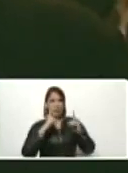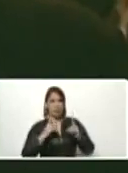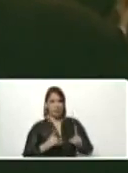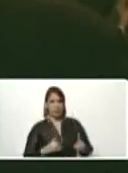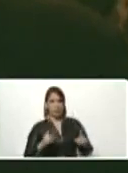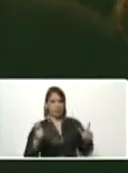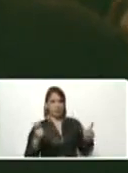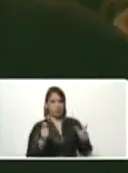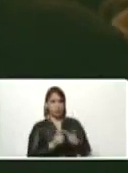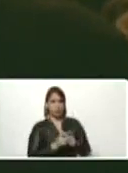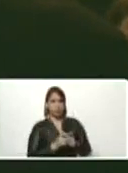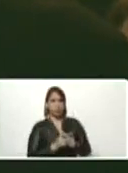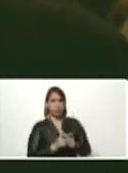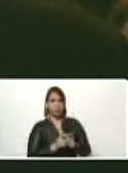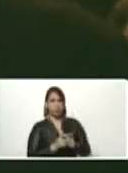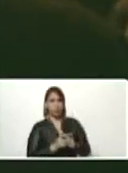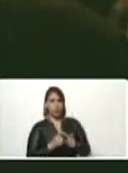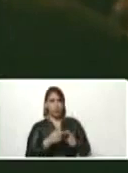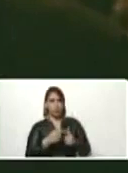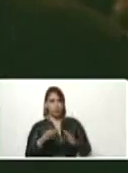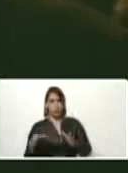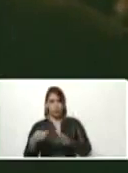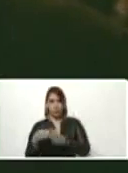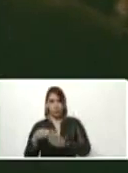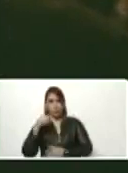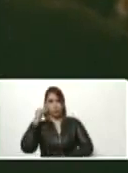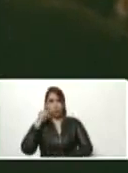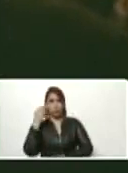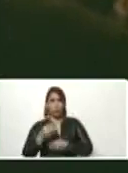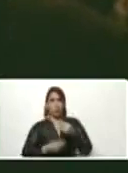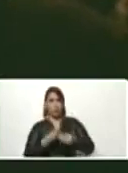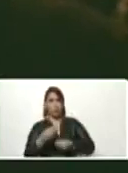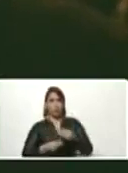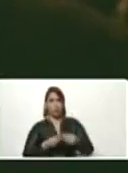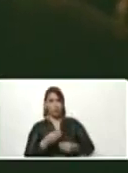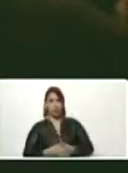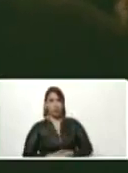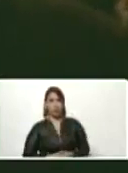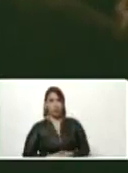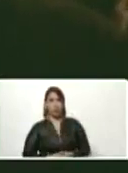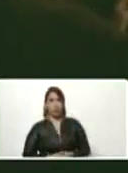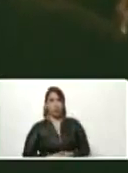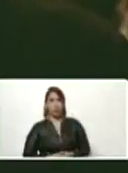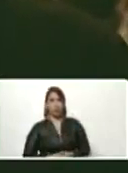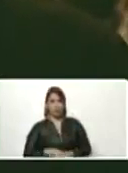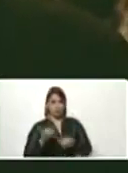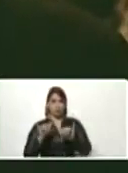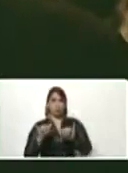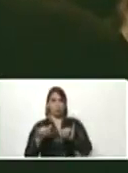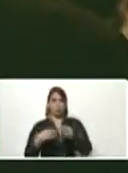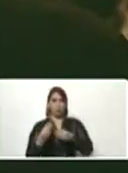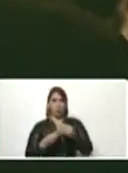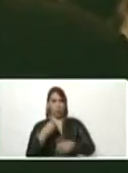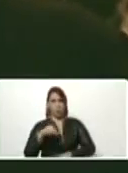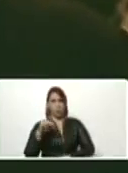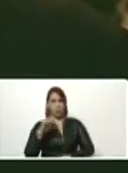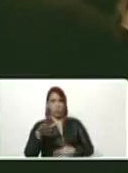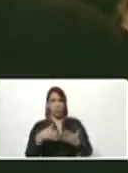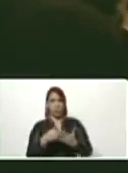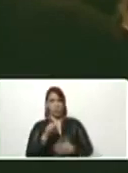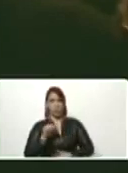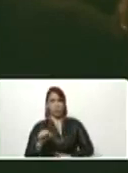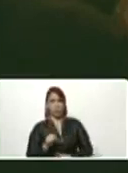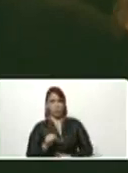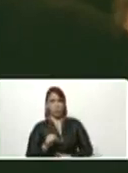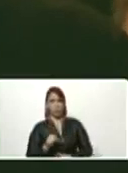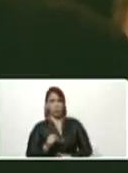pastusos, mientras que Sucre está haciendo lo propio en sentido de norte hacia el sur.